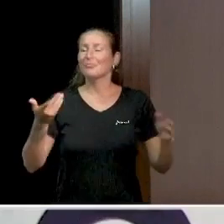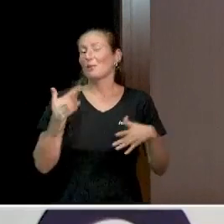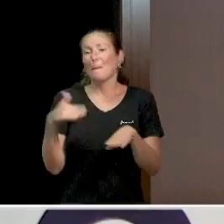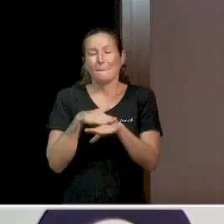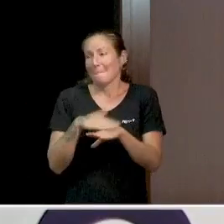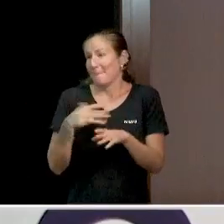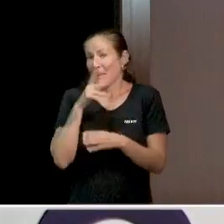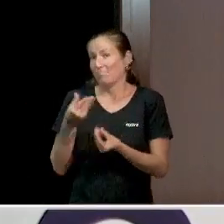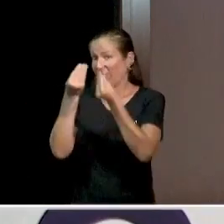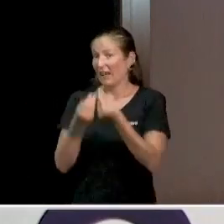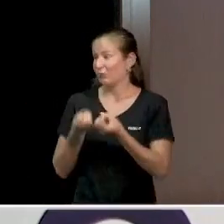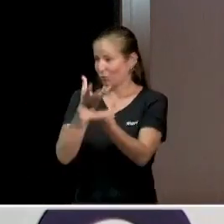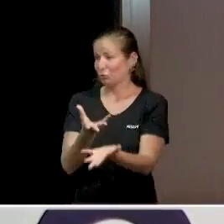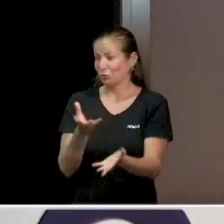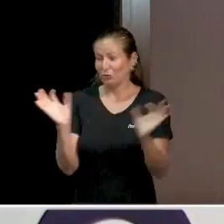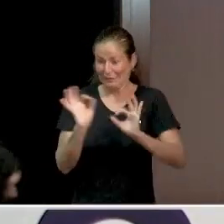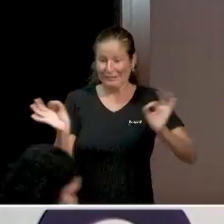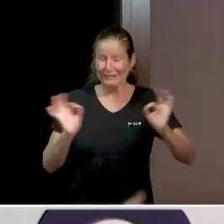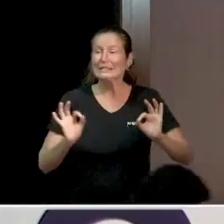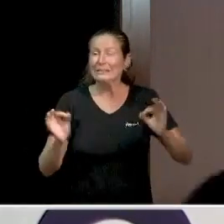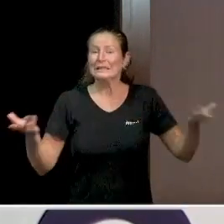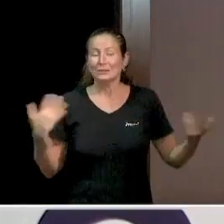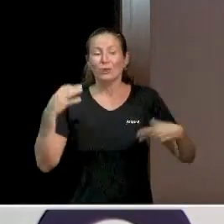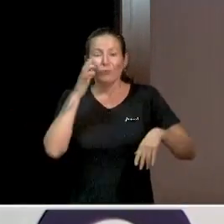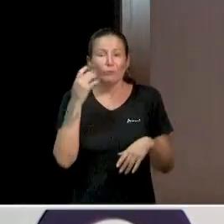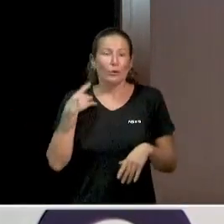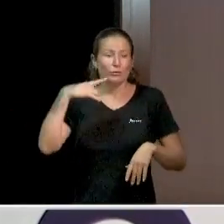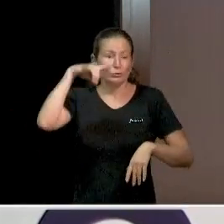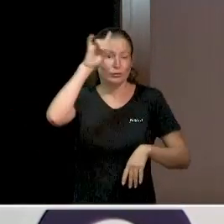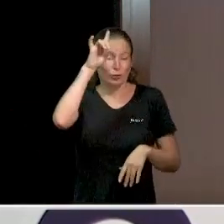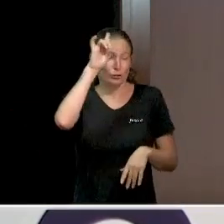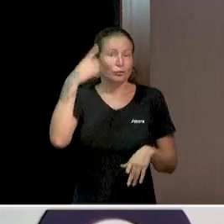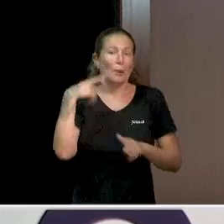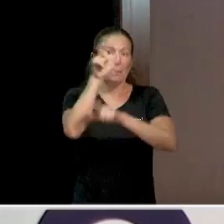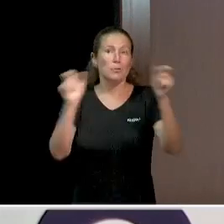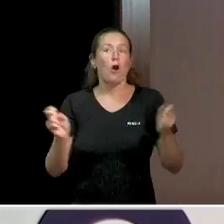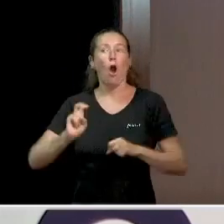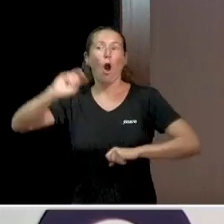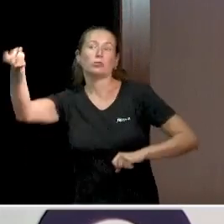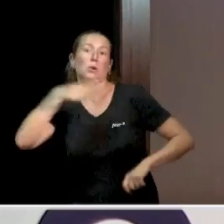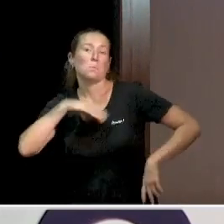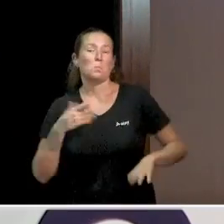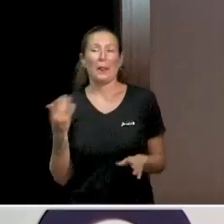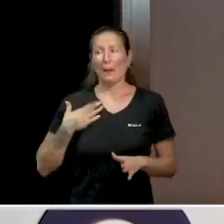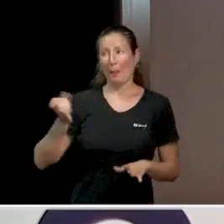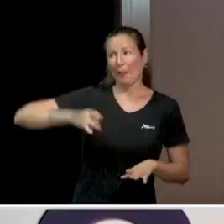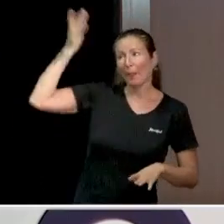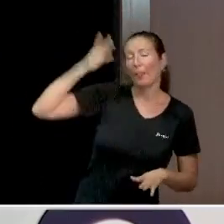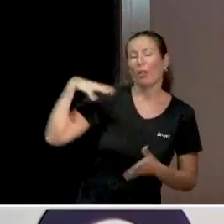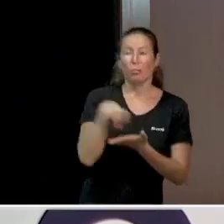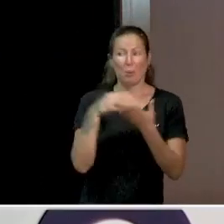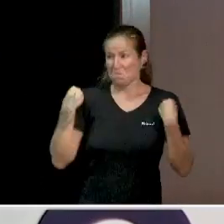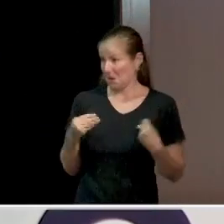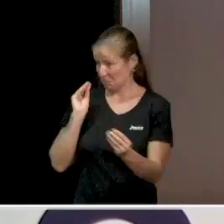concreto porque hubiera seguramente no solo ilustrado a usted, sino también a otras personas que les puede haber surgido la misma duda. Pero en